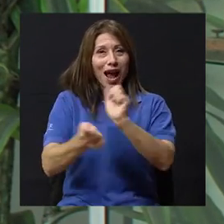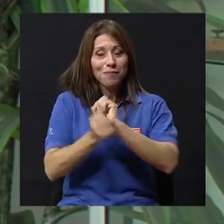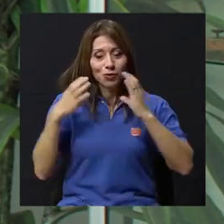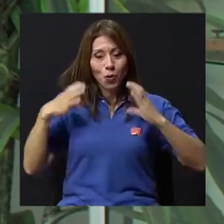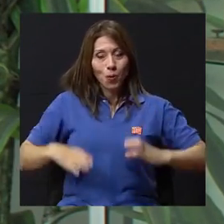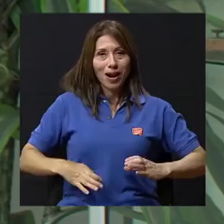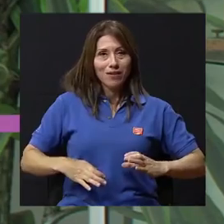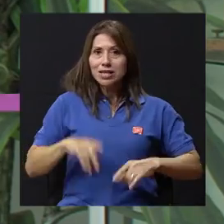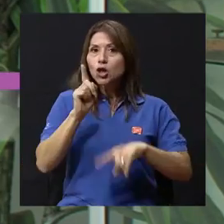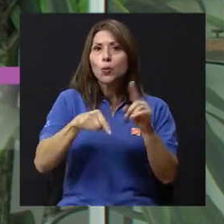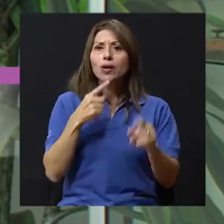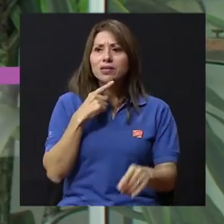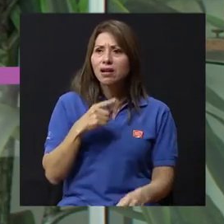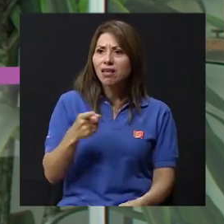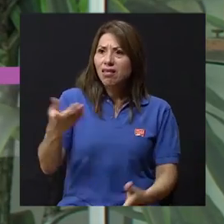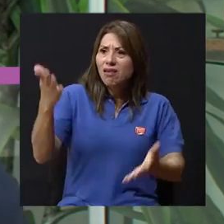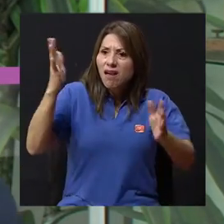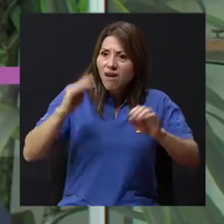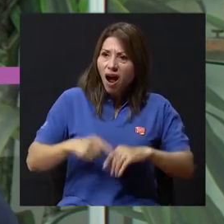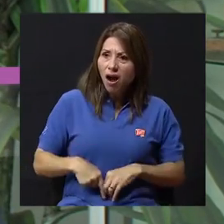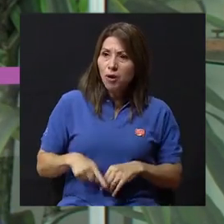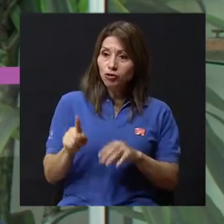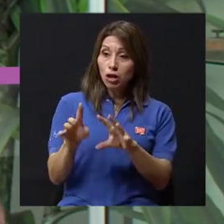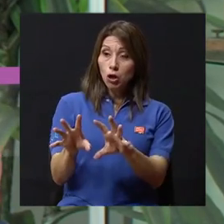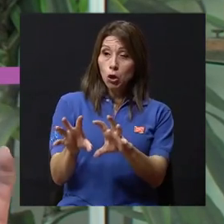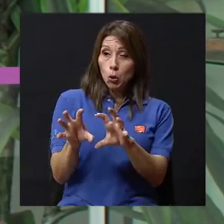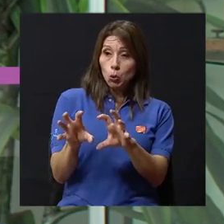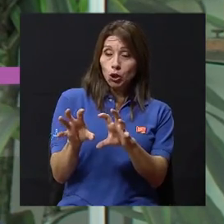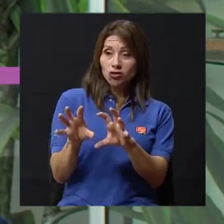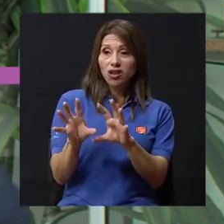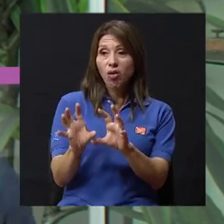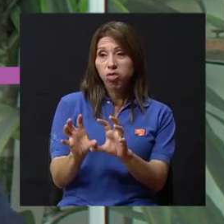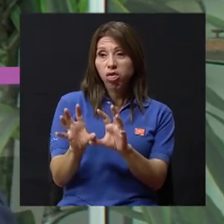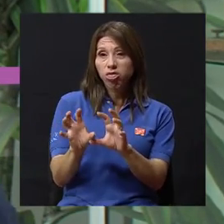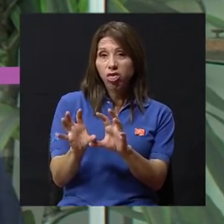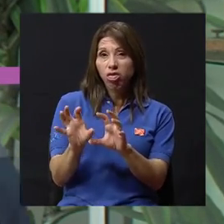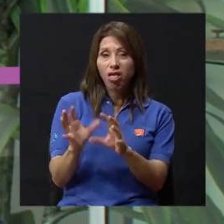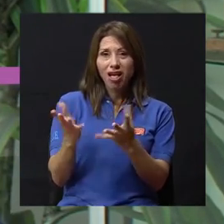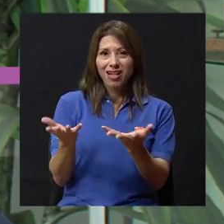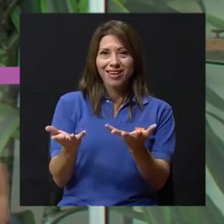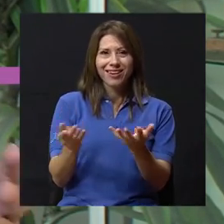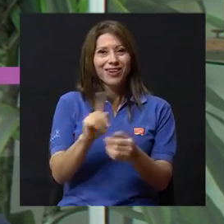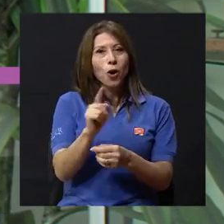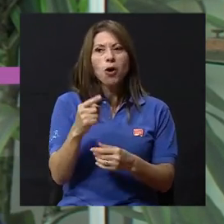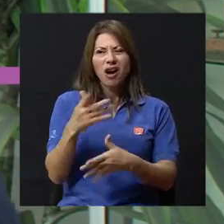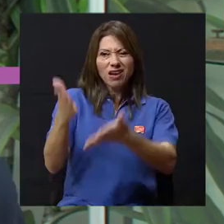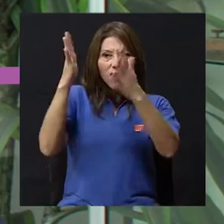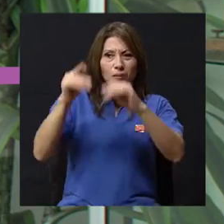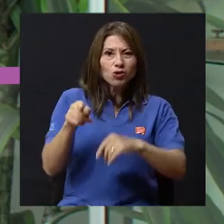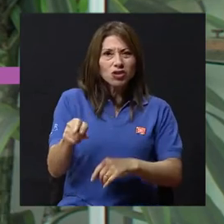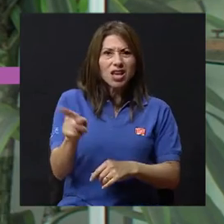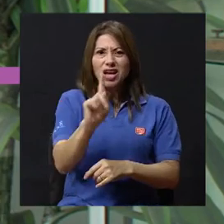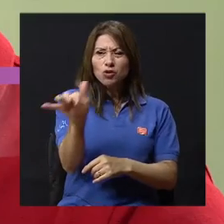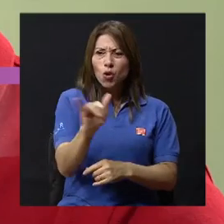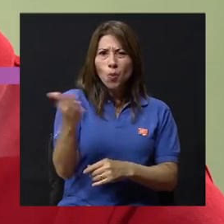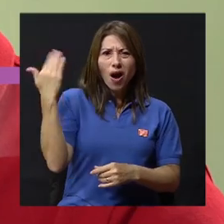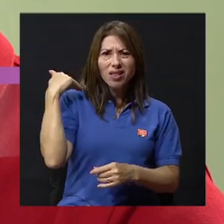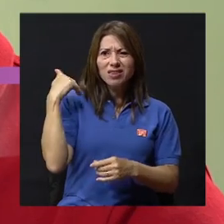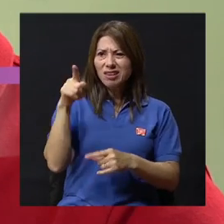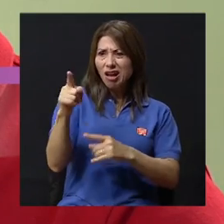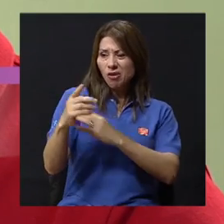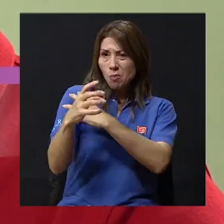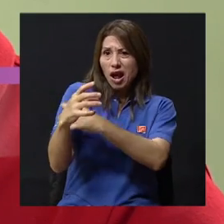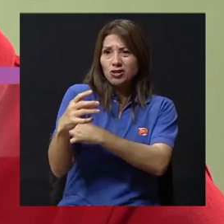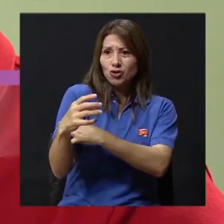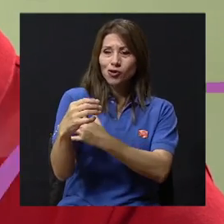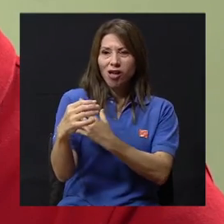corporales. Qué bárbaro usted, ya se le cayeron los glúteos, ¿verdad? No lo digo de otra forma porque estamos en televisión, pero qué bárbaro usted, ya no es como antes, ¿verdad? Qué brazos